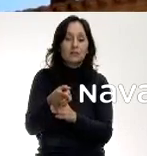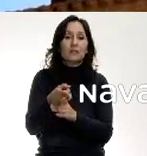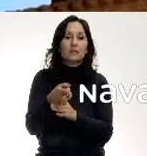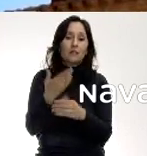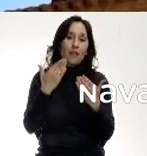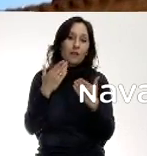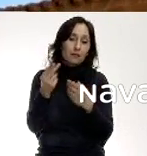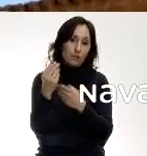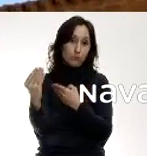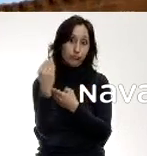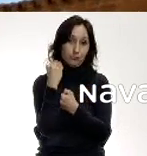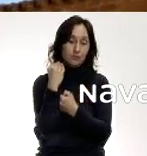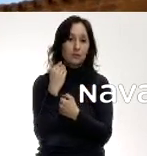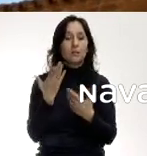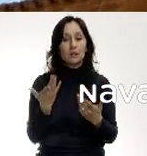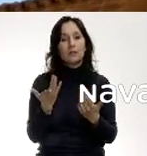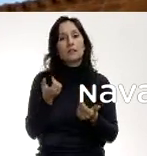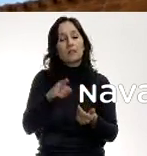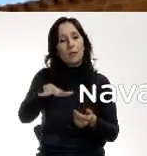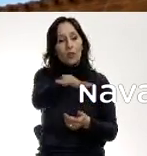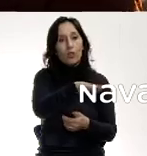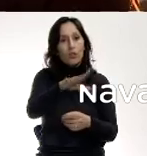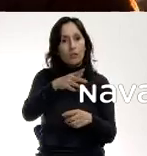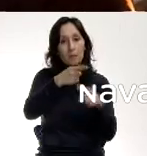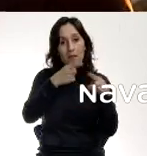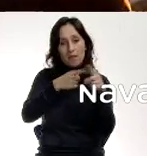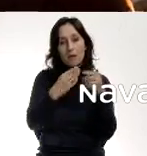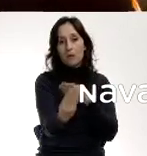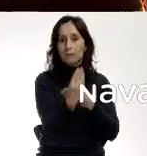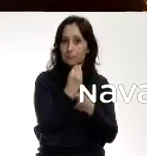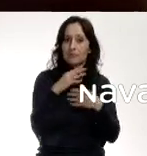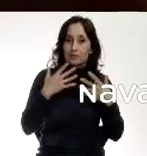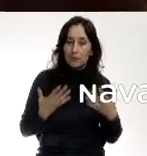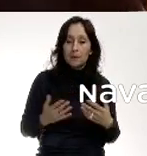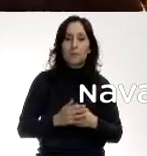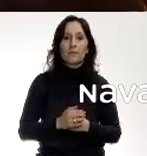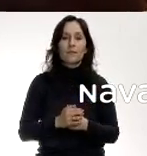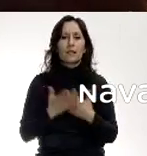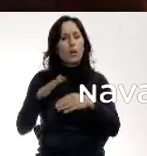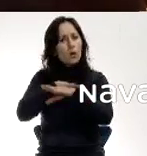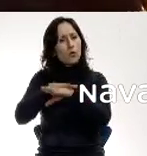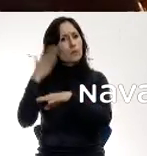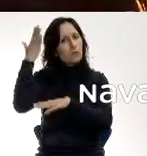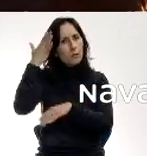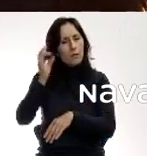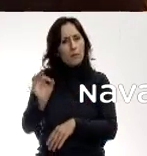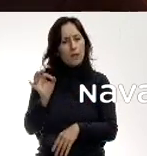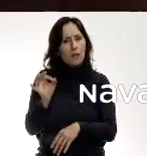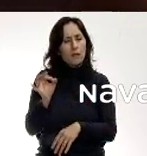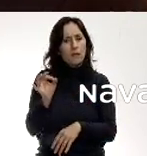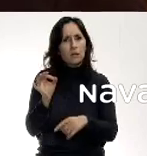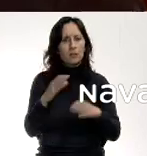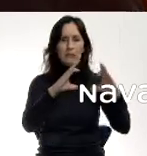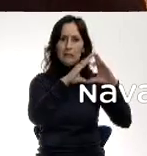luego también subvenciones del consorcio de la zona media, y bueno, sí que es verdad que el Gobierno de Navarra se ha implicado mucho en la restauración de